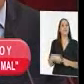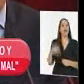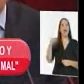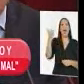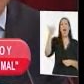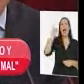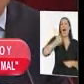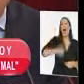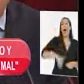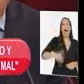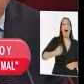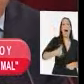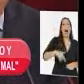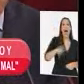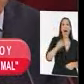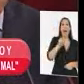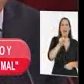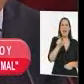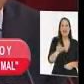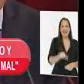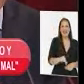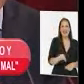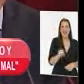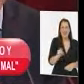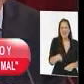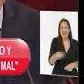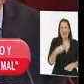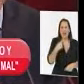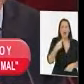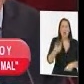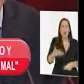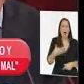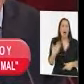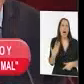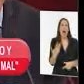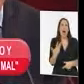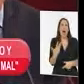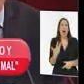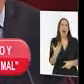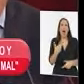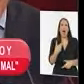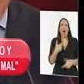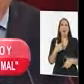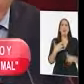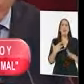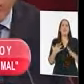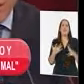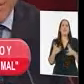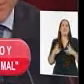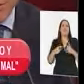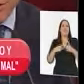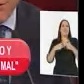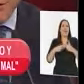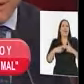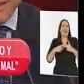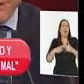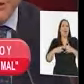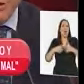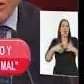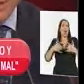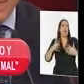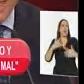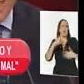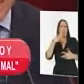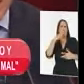hecho este año en una oportunidad que salimos con delegaciones de parlamentarios, y cuando salimos al mundo yo me